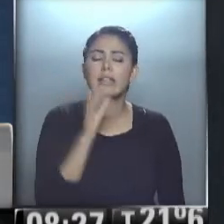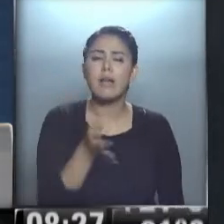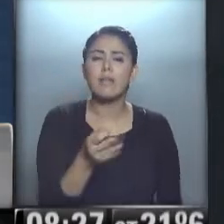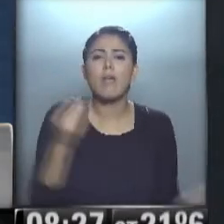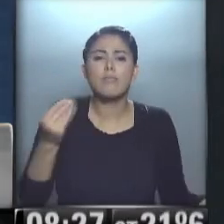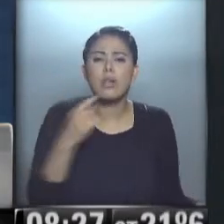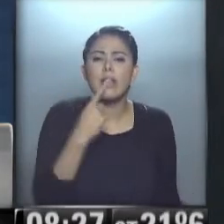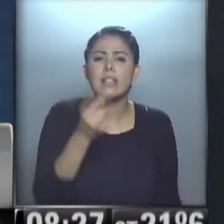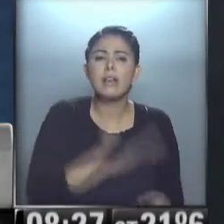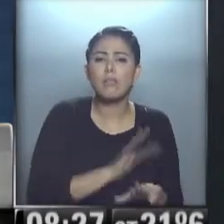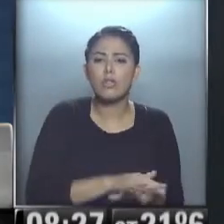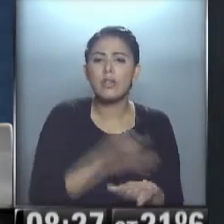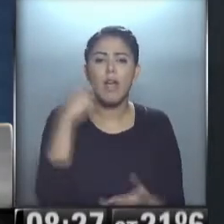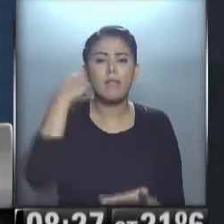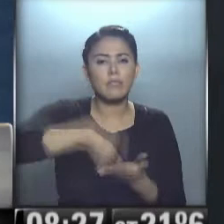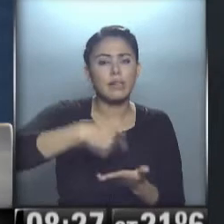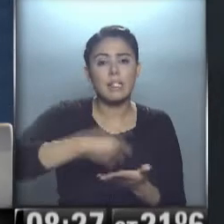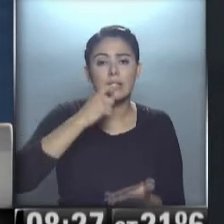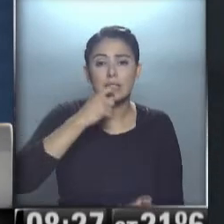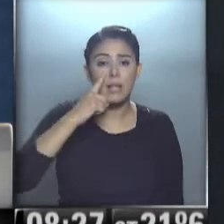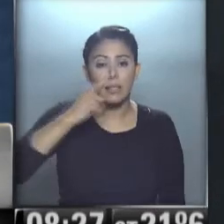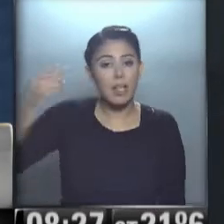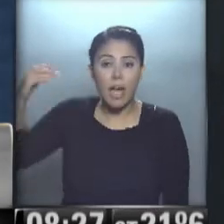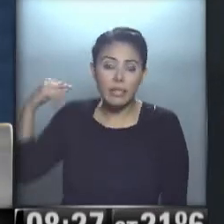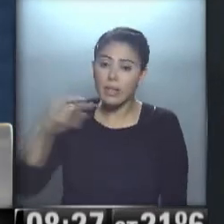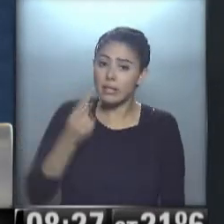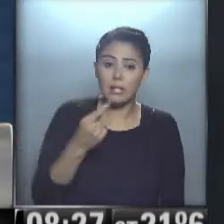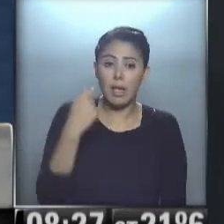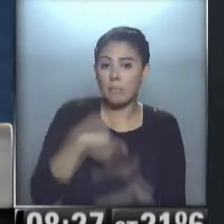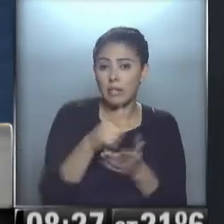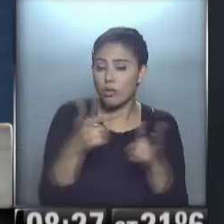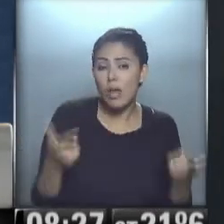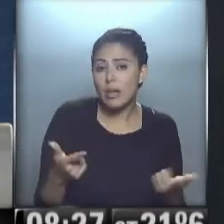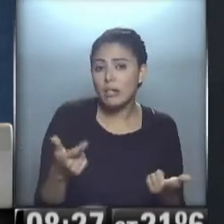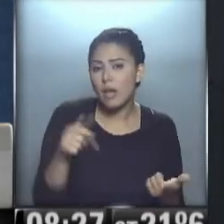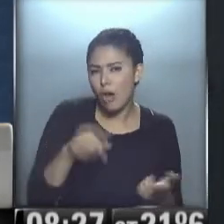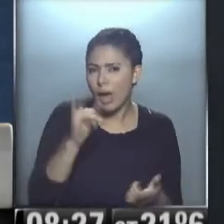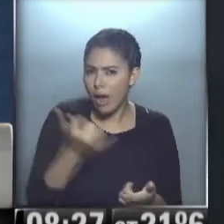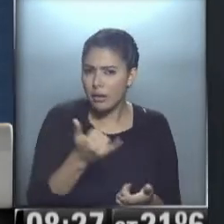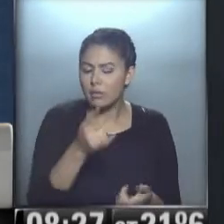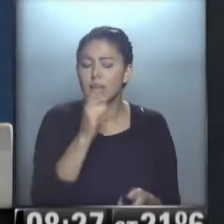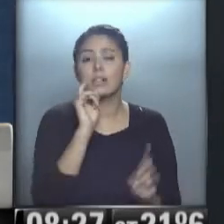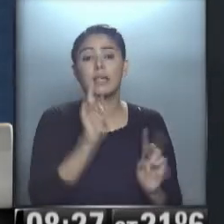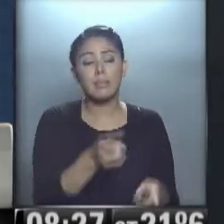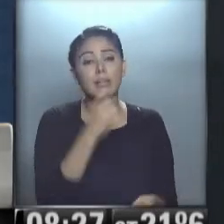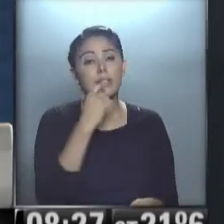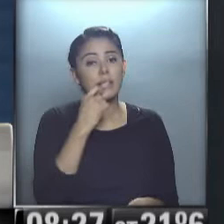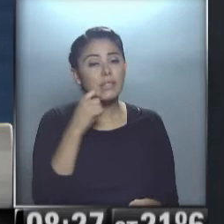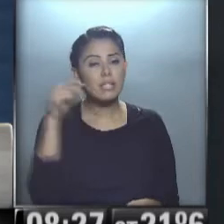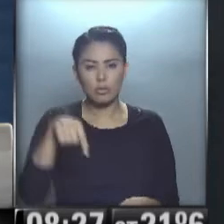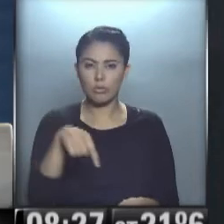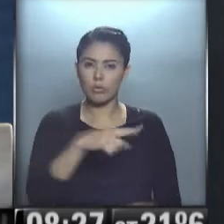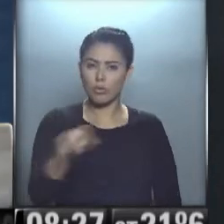qué hablamos de responsabilidad fiscal, si hasta hace unos días se decía que no estaba esa plata, y también si de lo que estamos hablando es